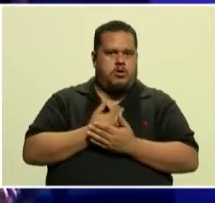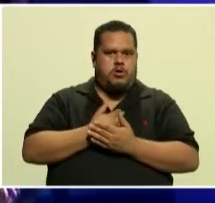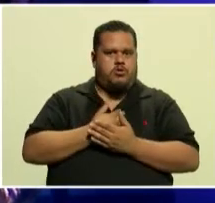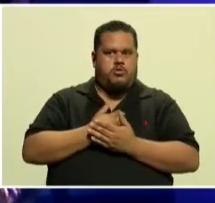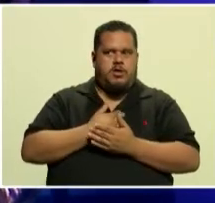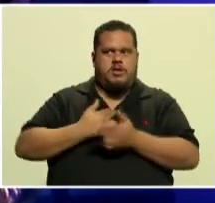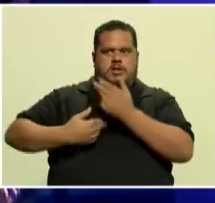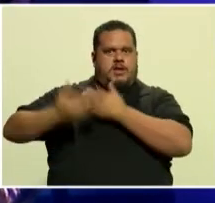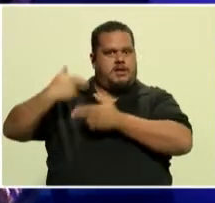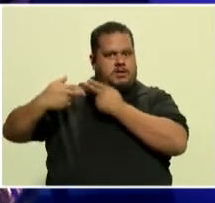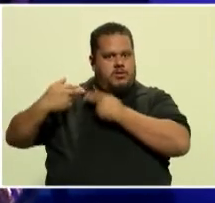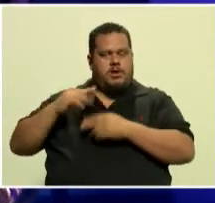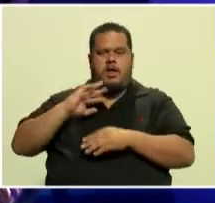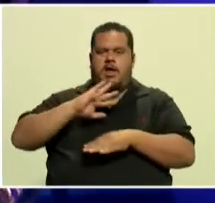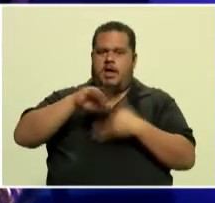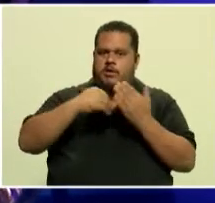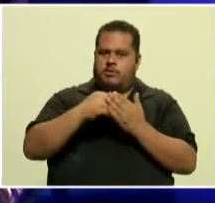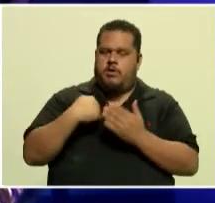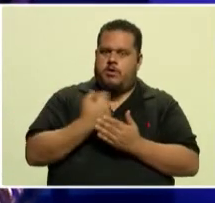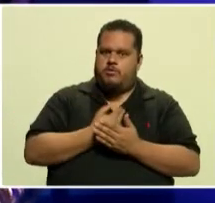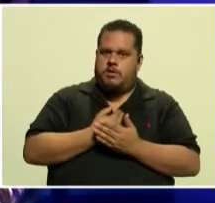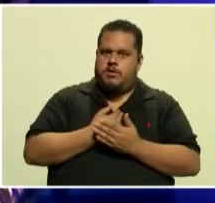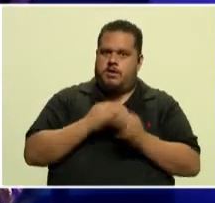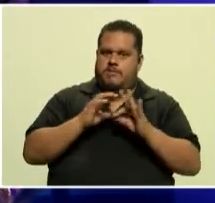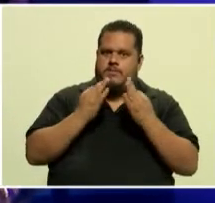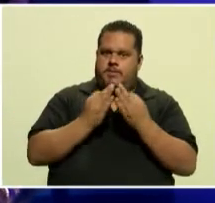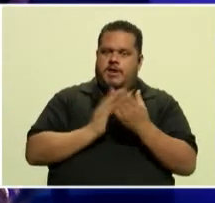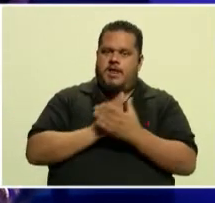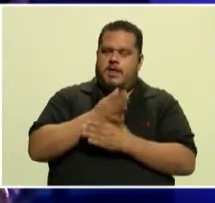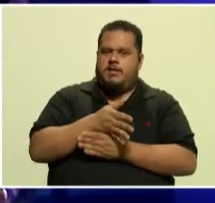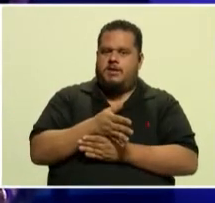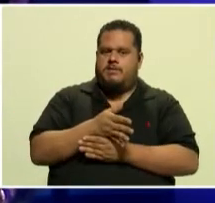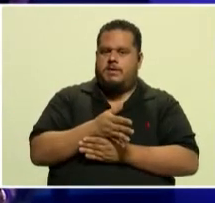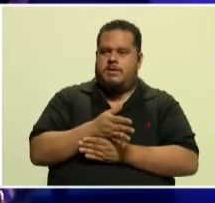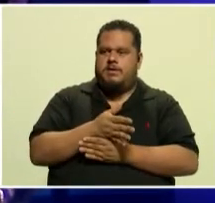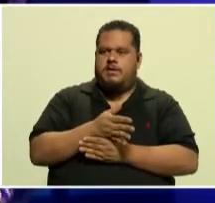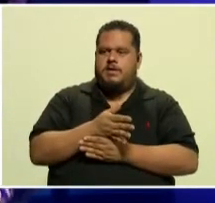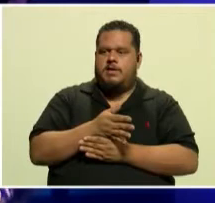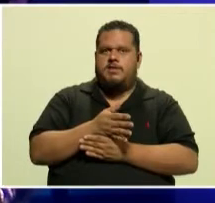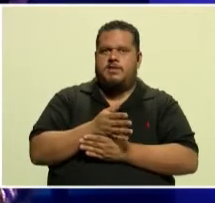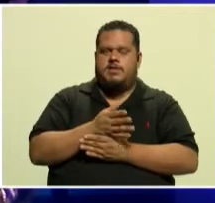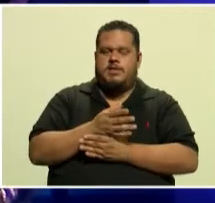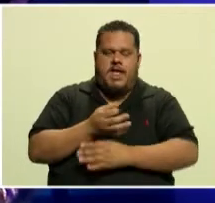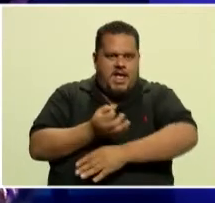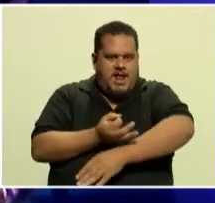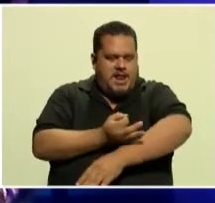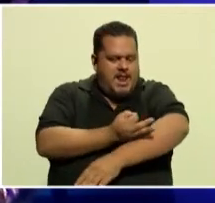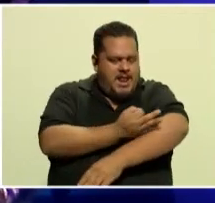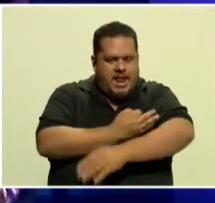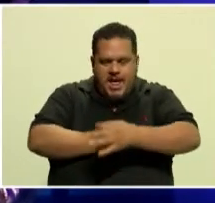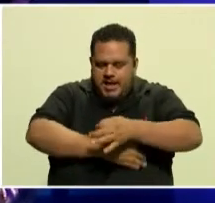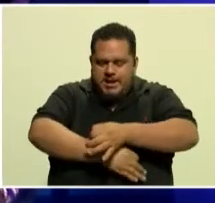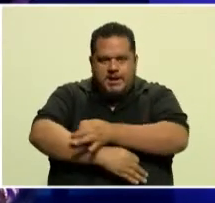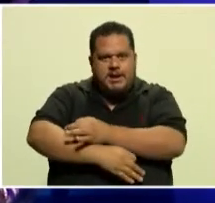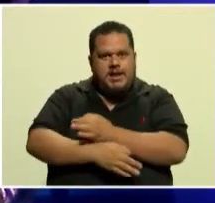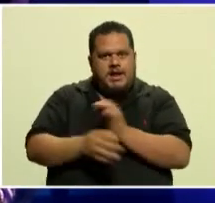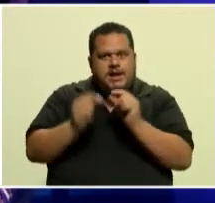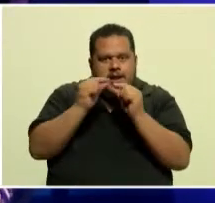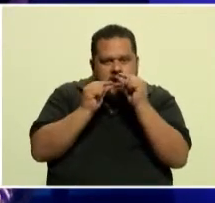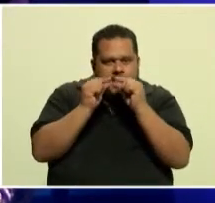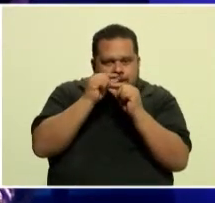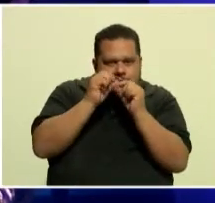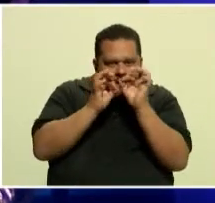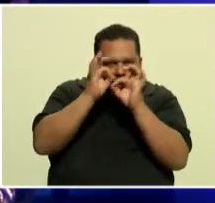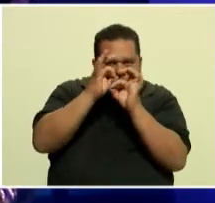a toda nuestra familia a través de nuestras células, ¿verdad? O sea, el código genético de mi